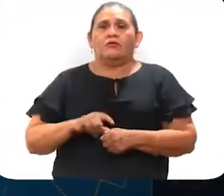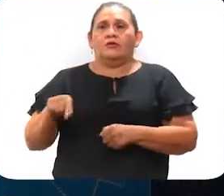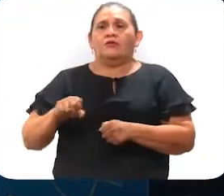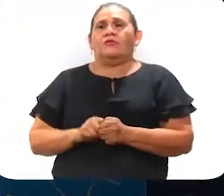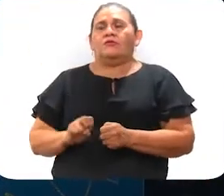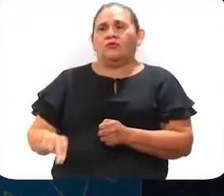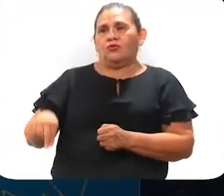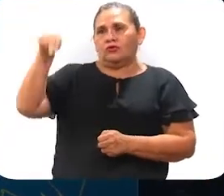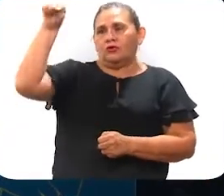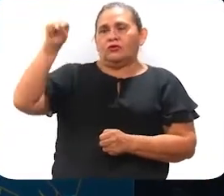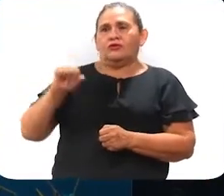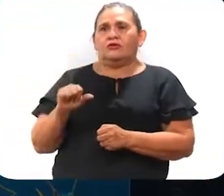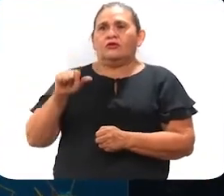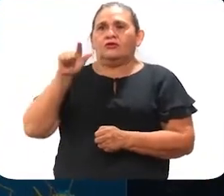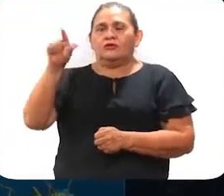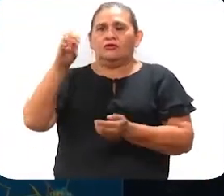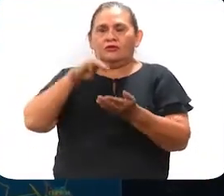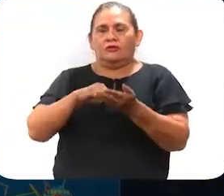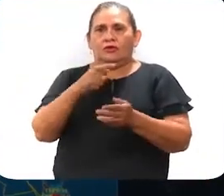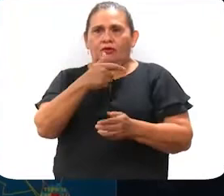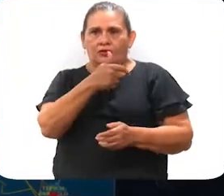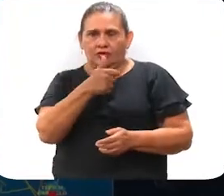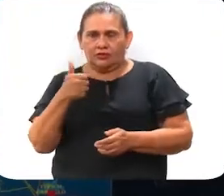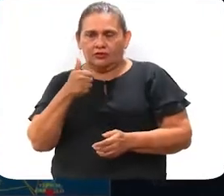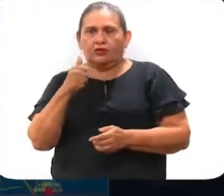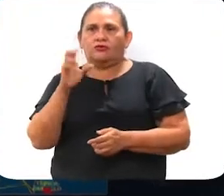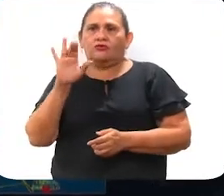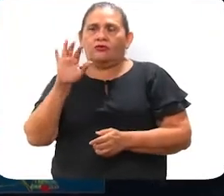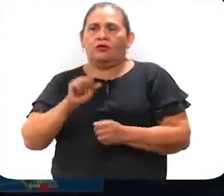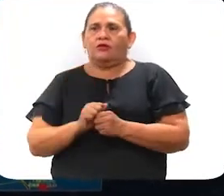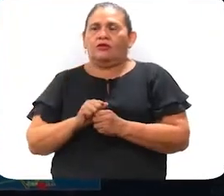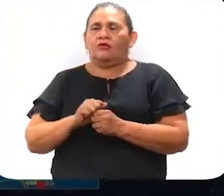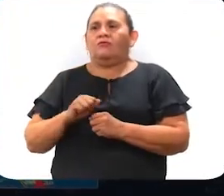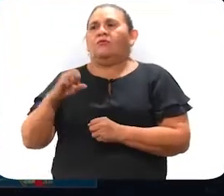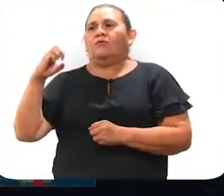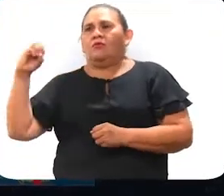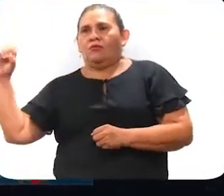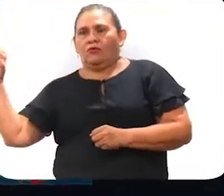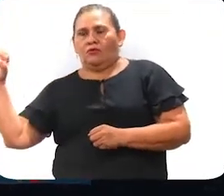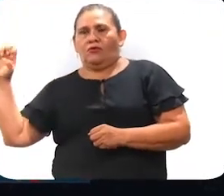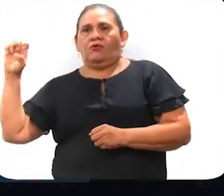viven en la zona norte 17.650, en la zona oriente